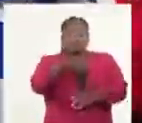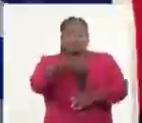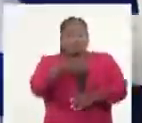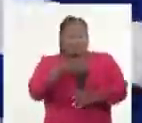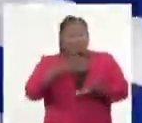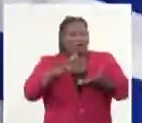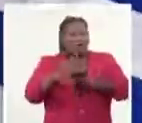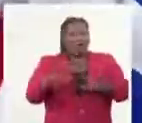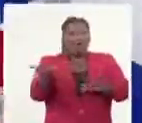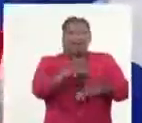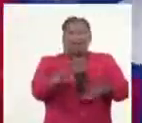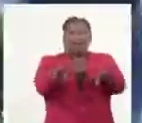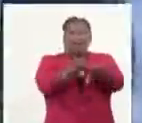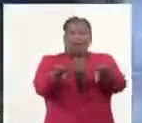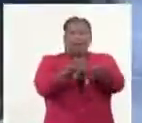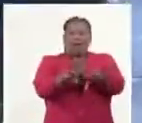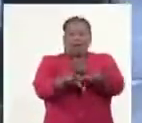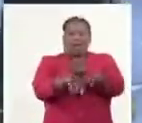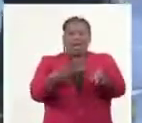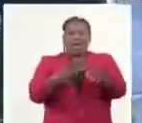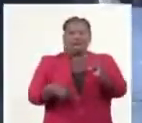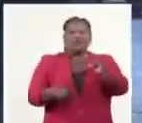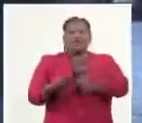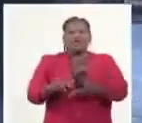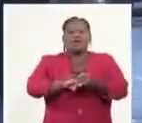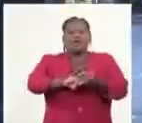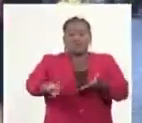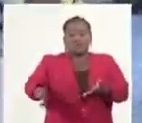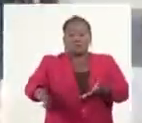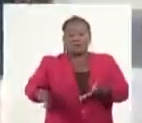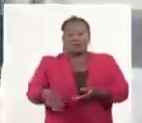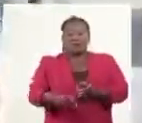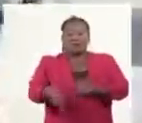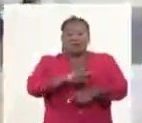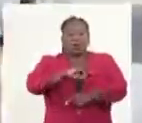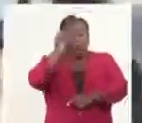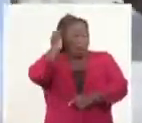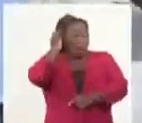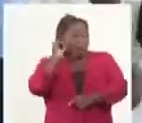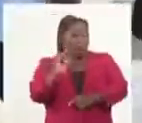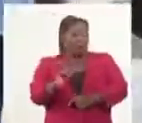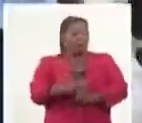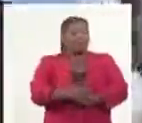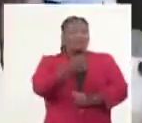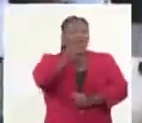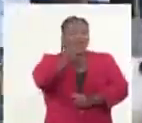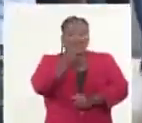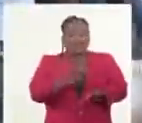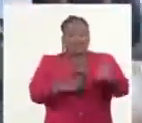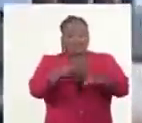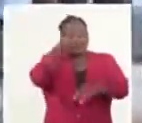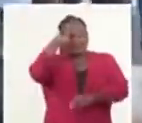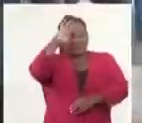y lucha contra la discriminación y la violencia basada en género. Edelman Enríquez Pons, para el Sistema Informativo,